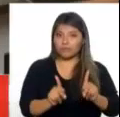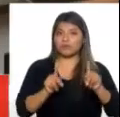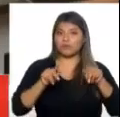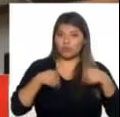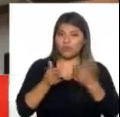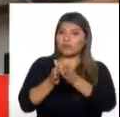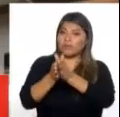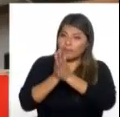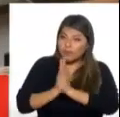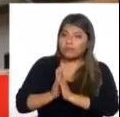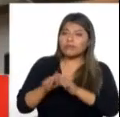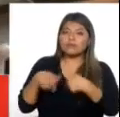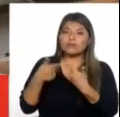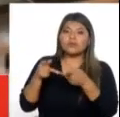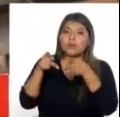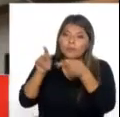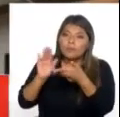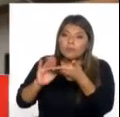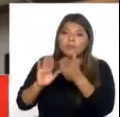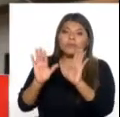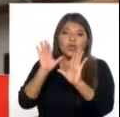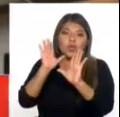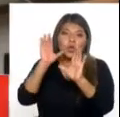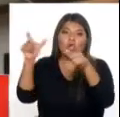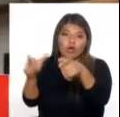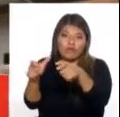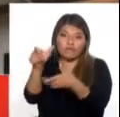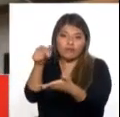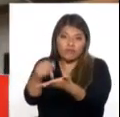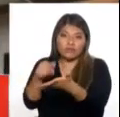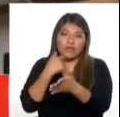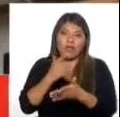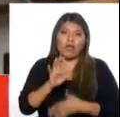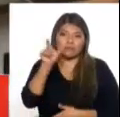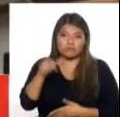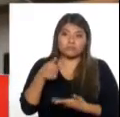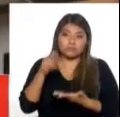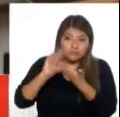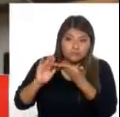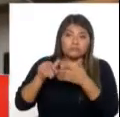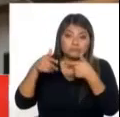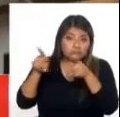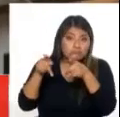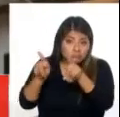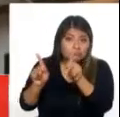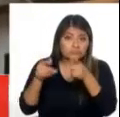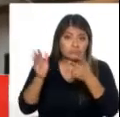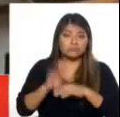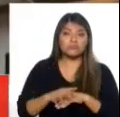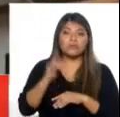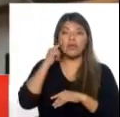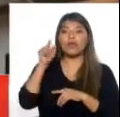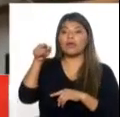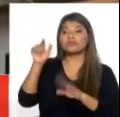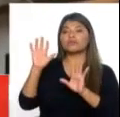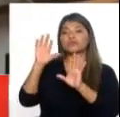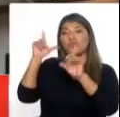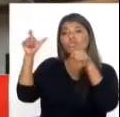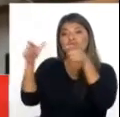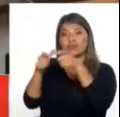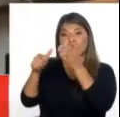mí los pedidos de licencia que yo necesito y debía en esos momentos pedirlas. Entonces, el Consejo